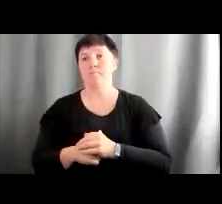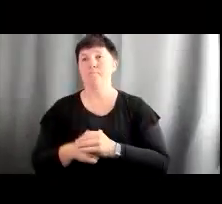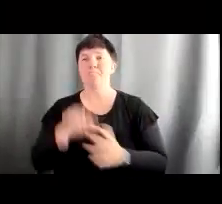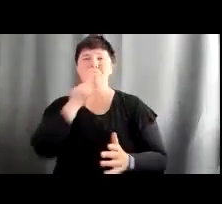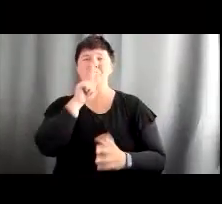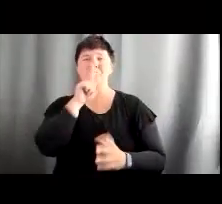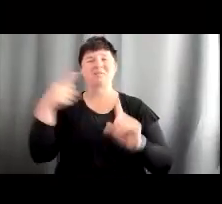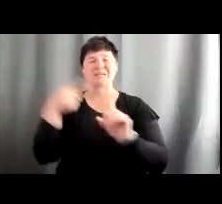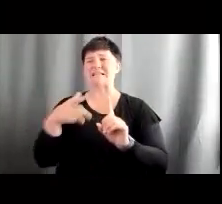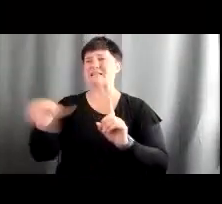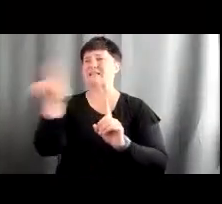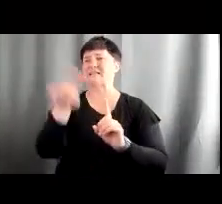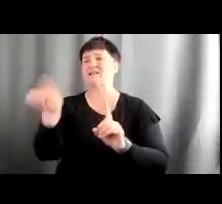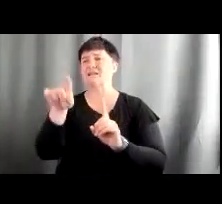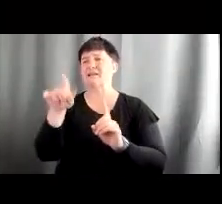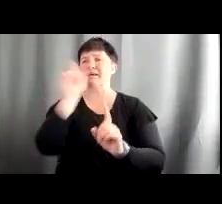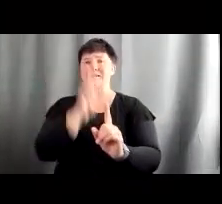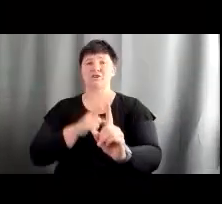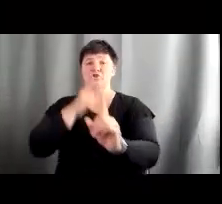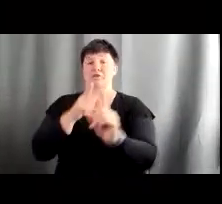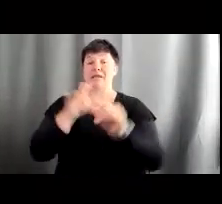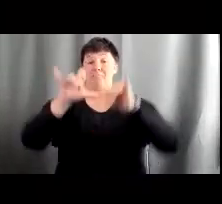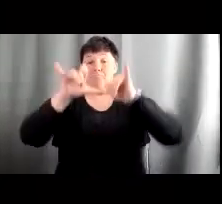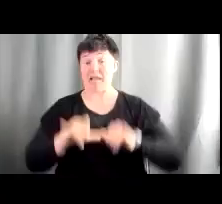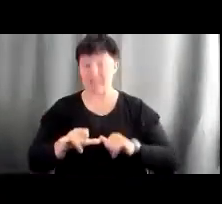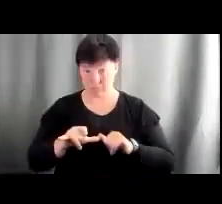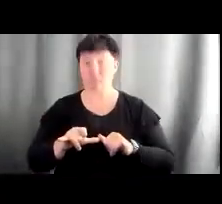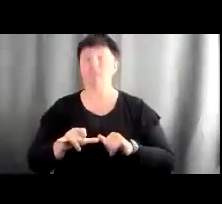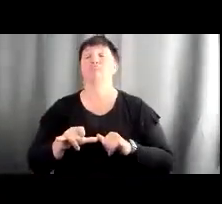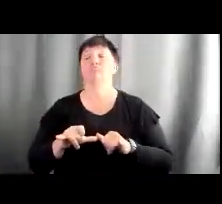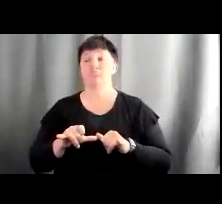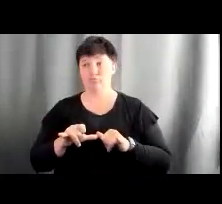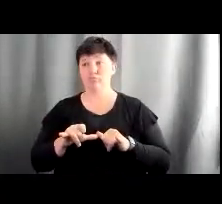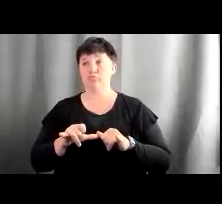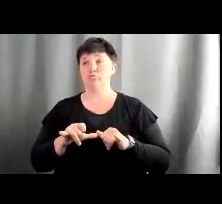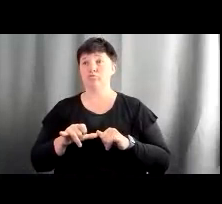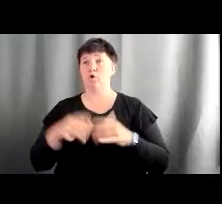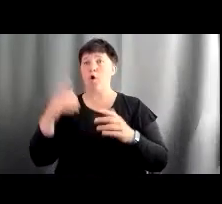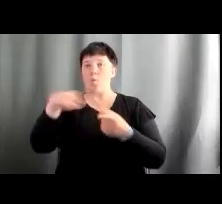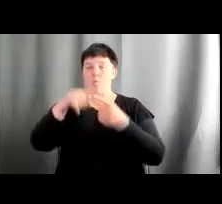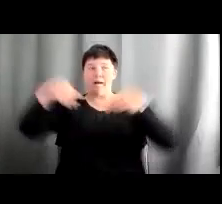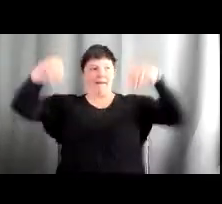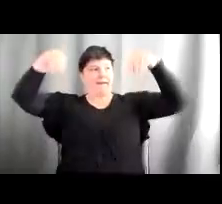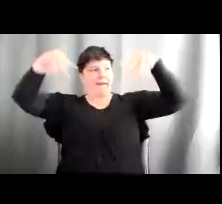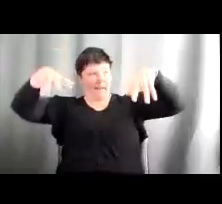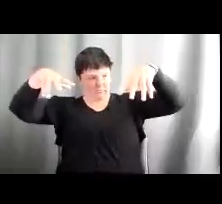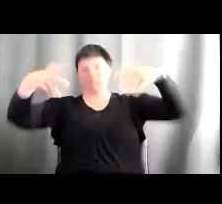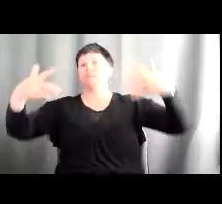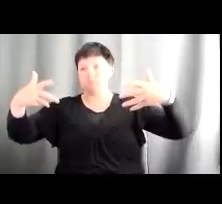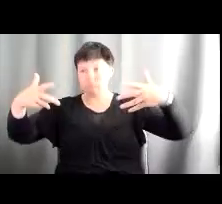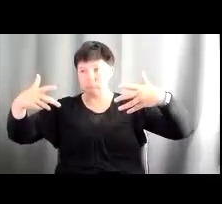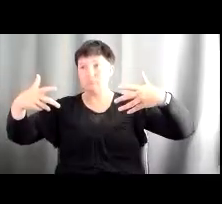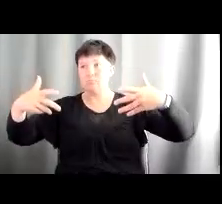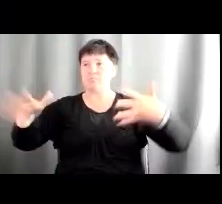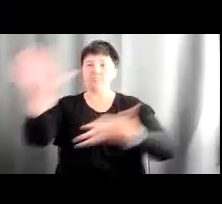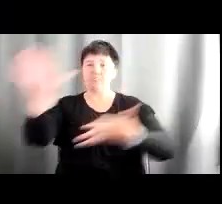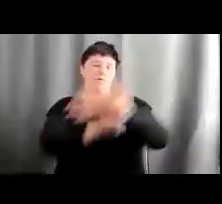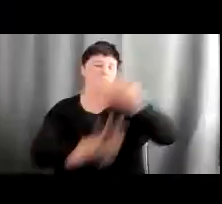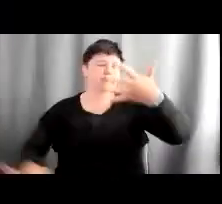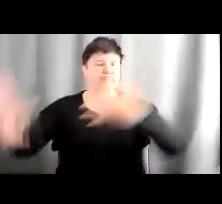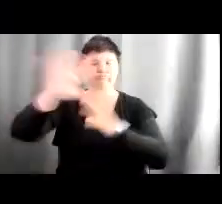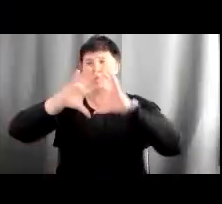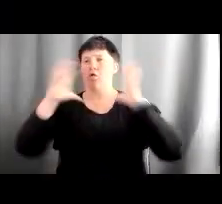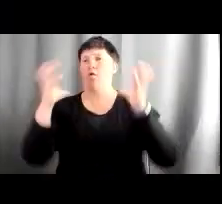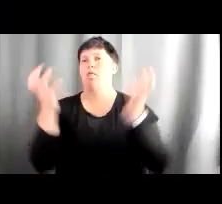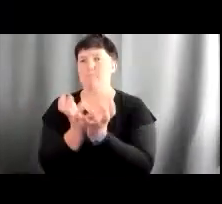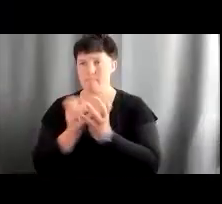se trata esto es de una medición objetiva de si las luces están encendidas en todo el mundo. Así que se toma el mismo tipo de